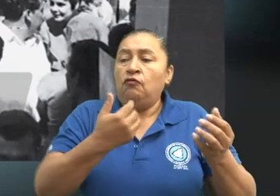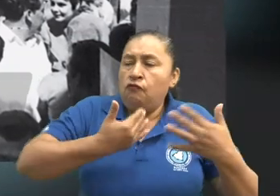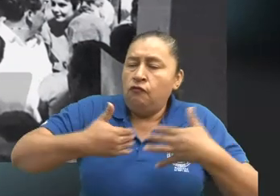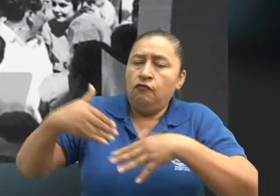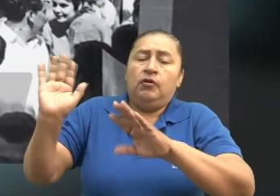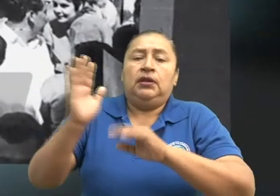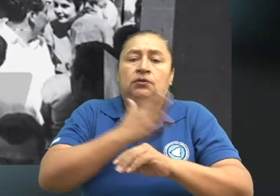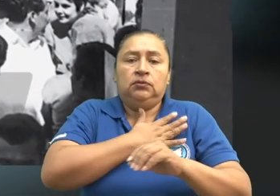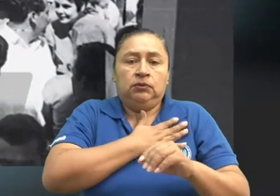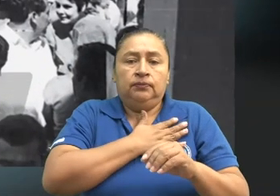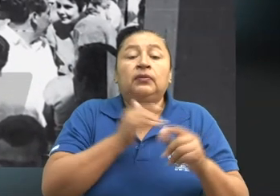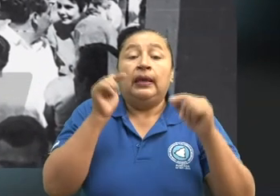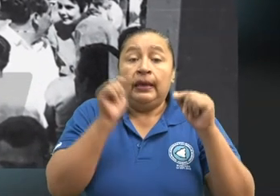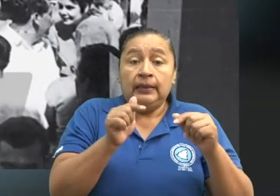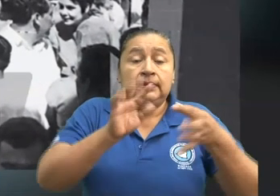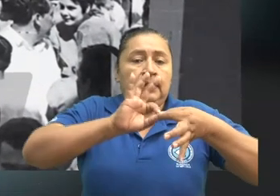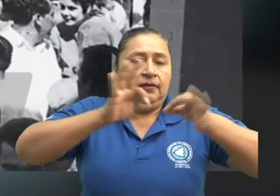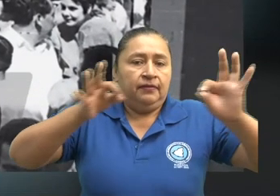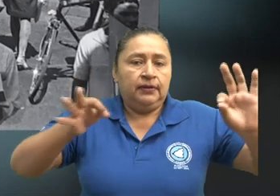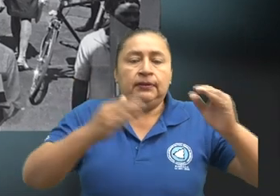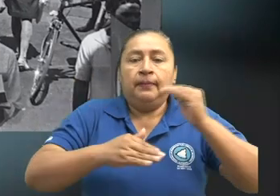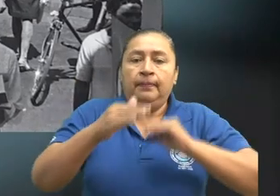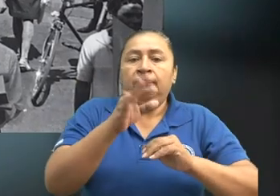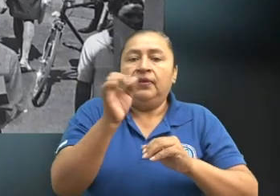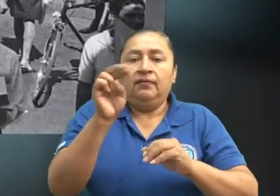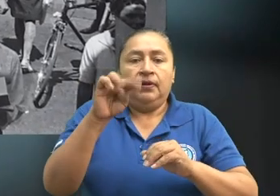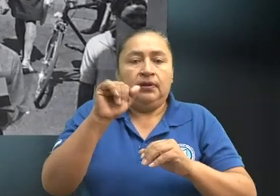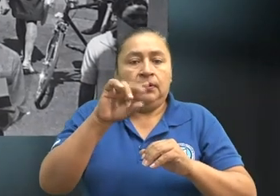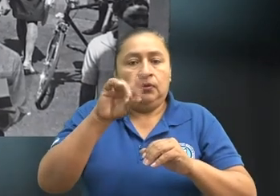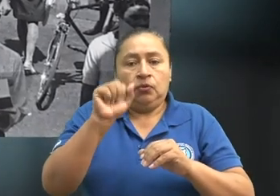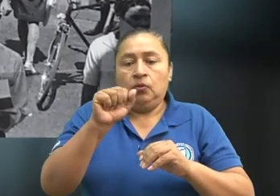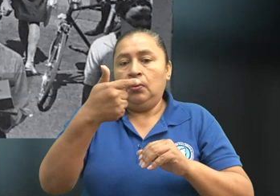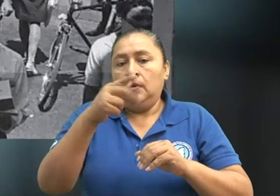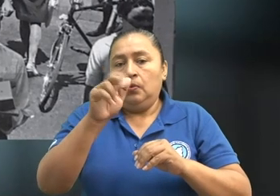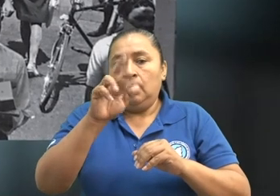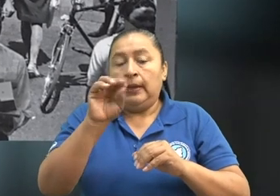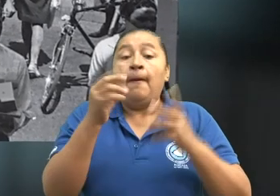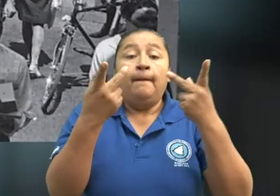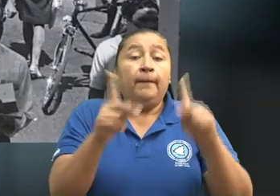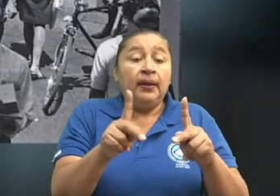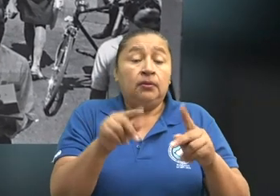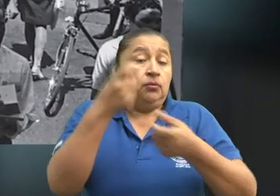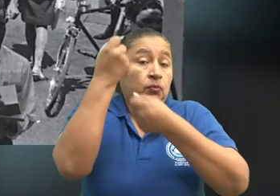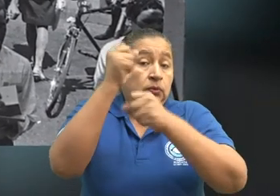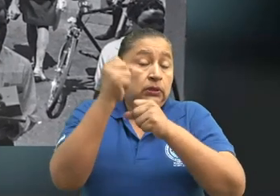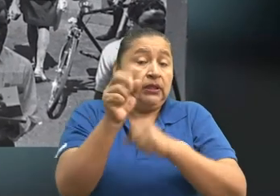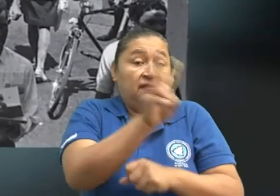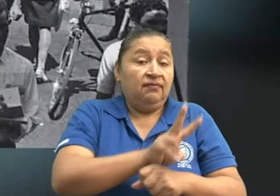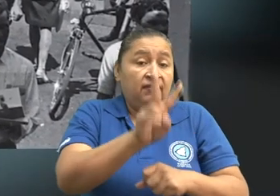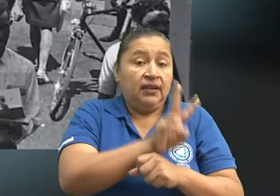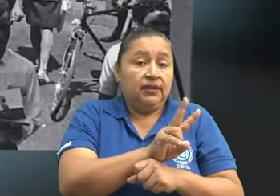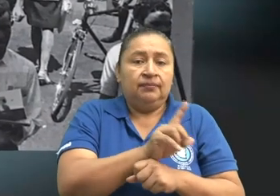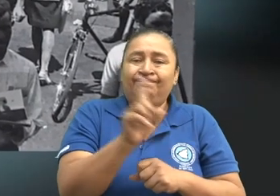Somoza, porque precisamente ese es el planteamiento de Fernando Agüero. Pero los dirigentes conservadores